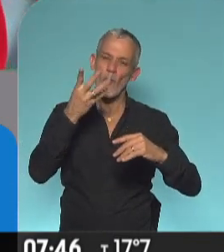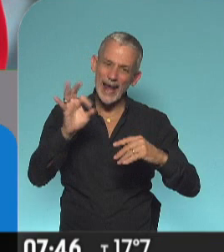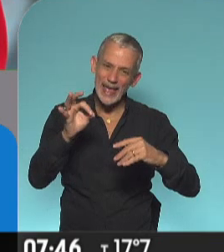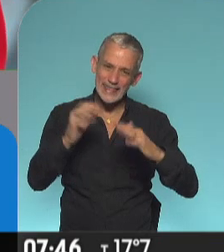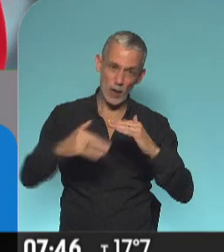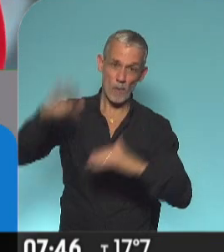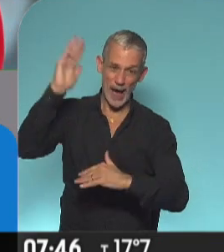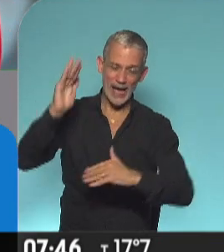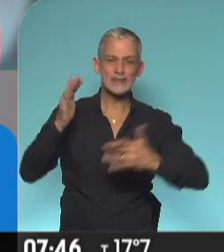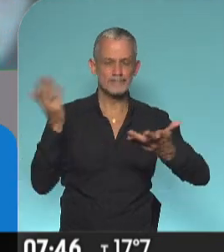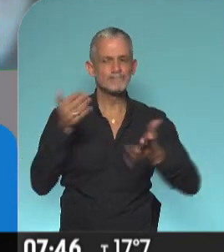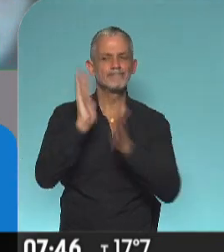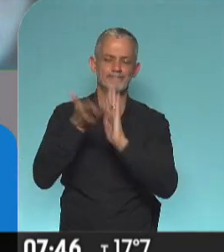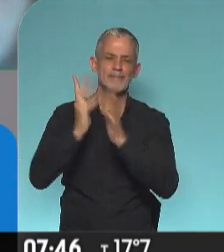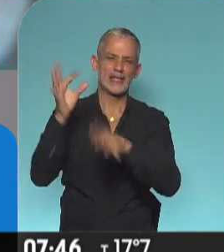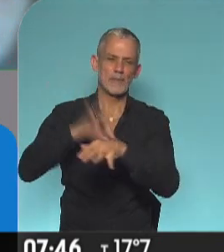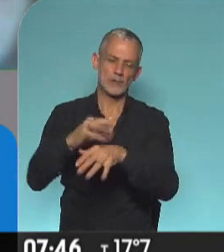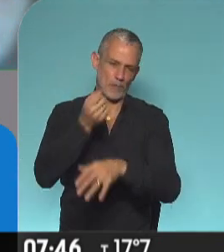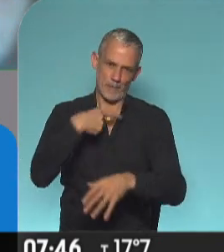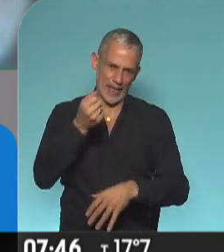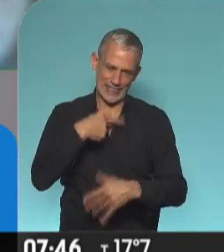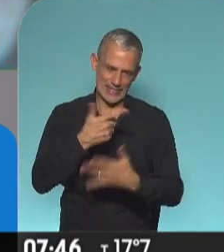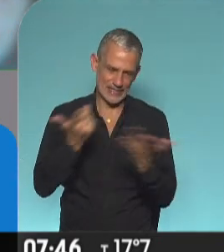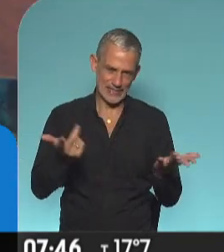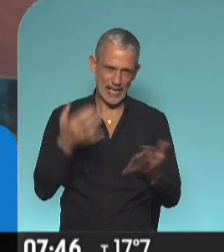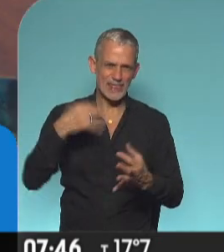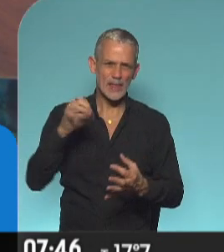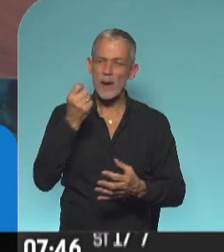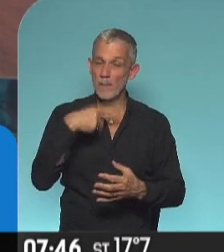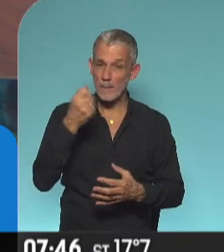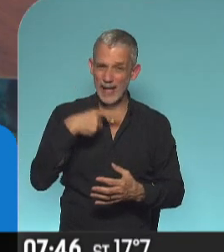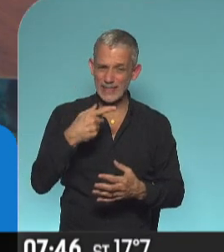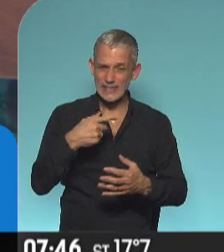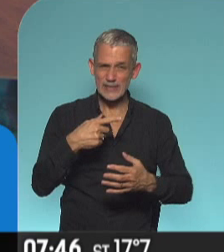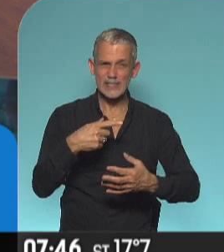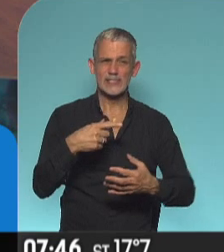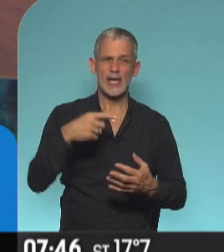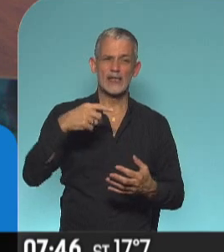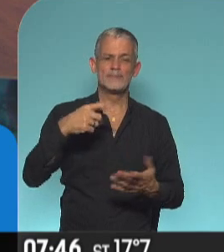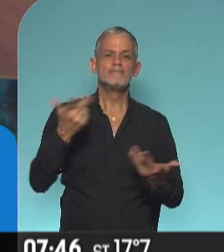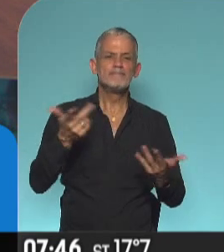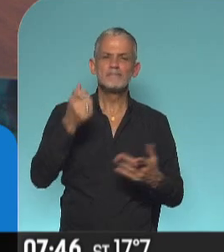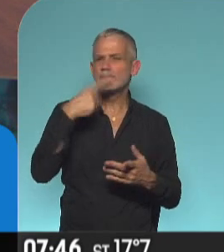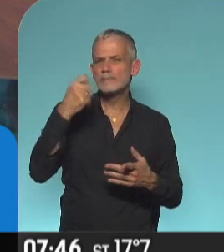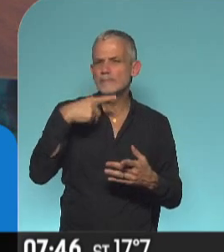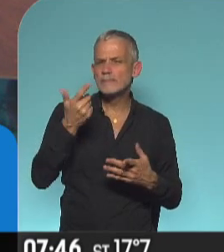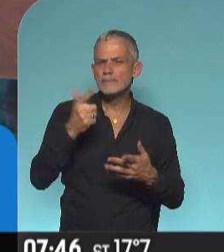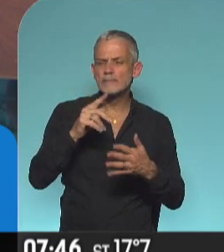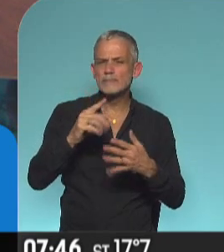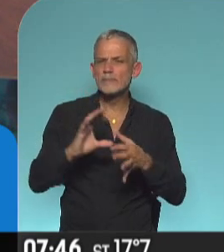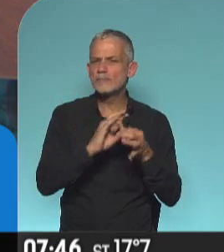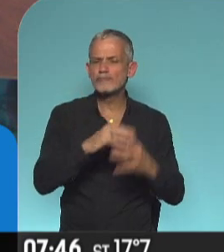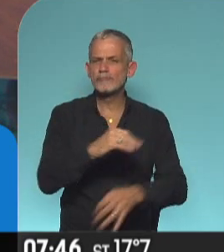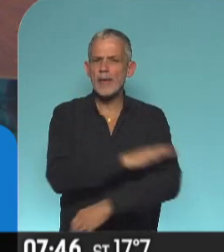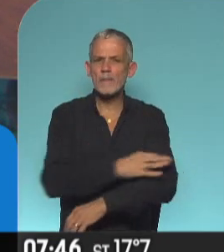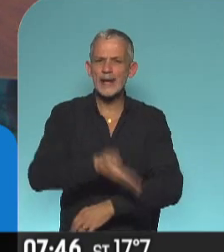el tratamiento médico con medicación por vía oral. Medicación dijiste, última pregunta. Sí. La medicación relacionada con la hipertensión, ¿hay